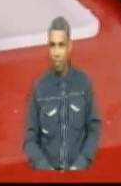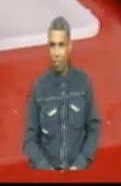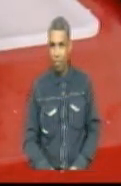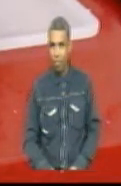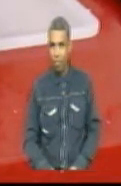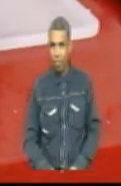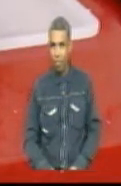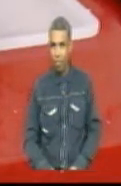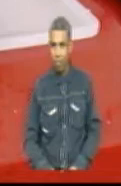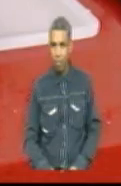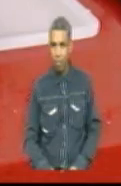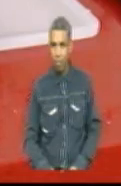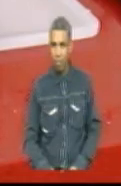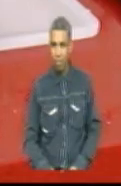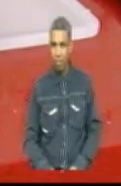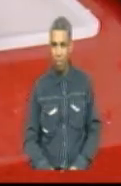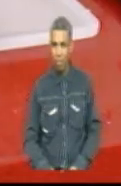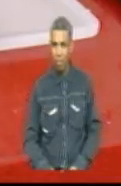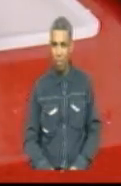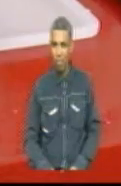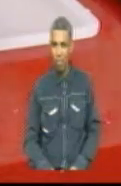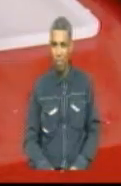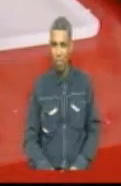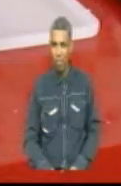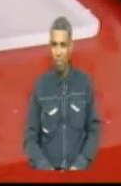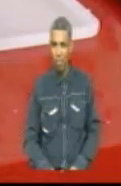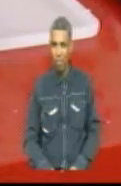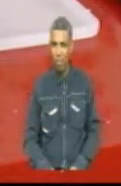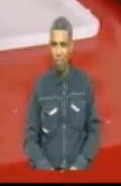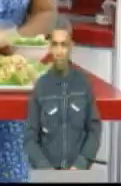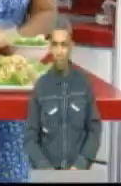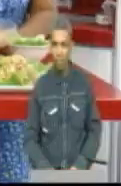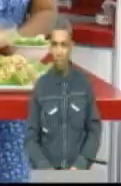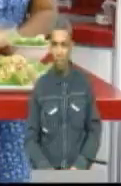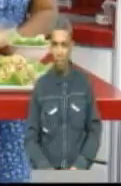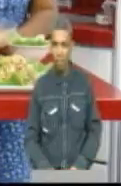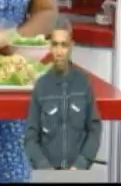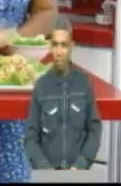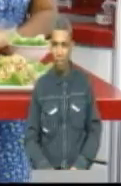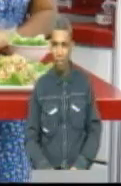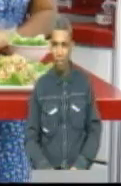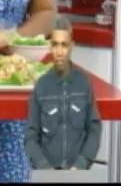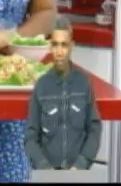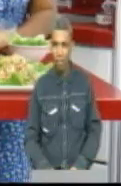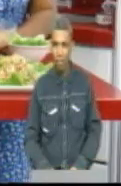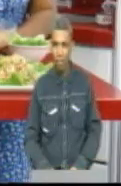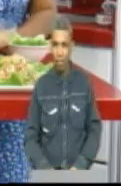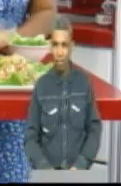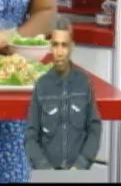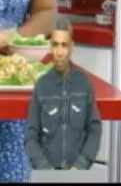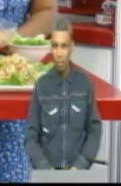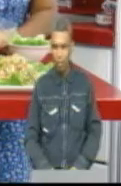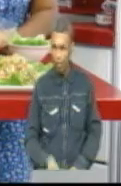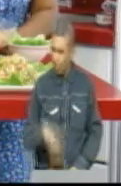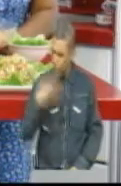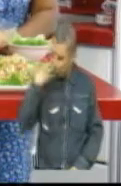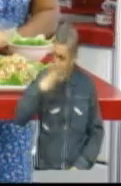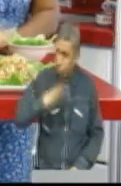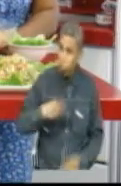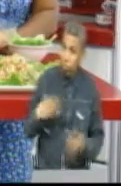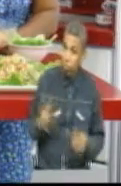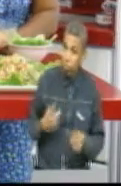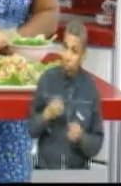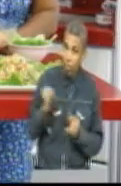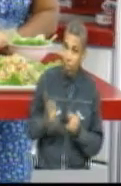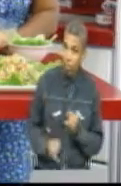bueno le está colocando aquí ya el toque final a la decoración es muy bonito vamos me